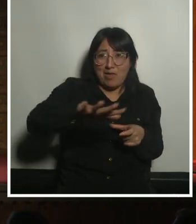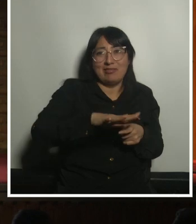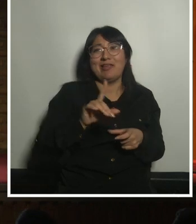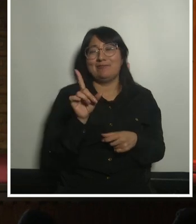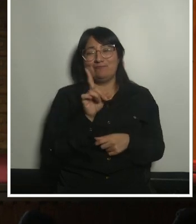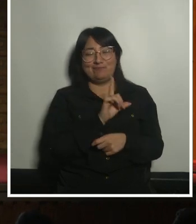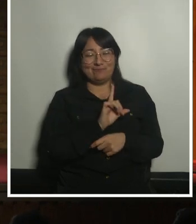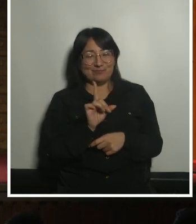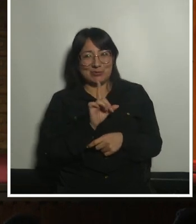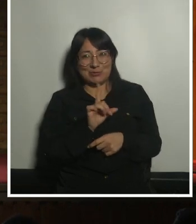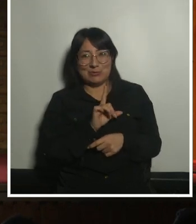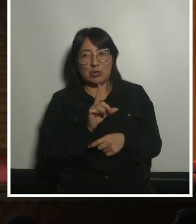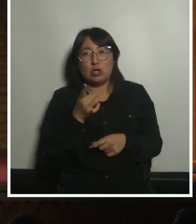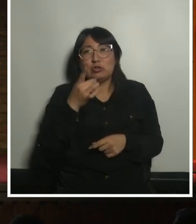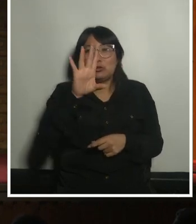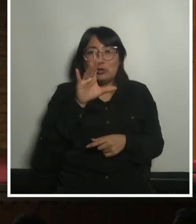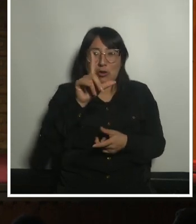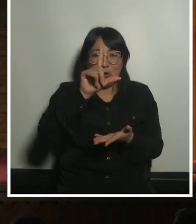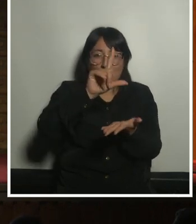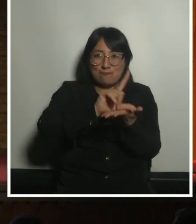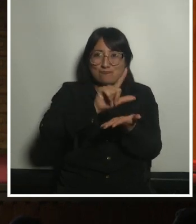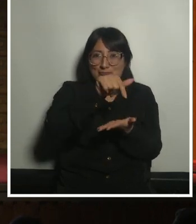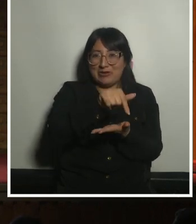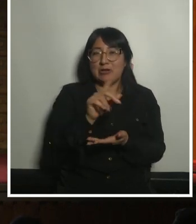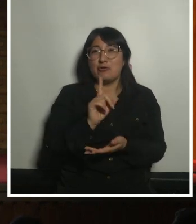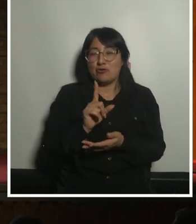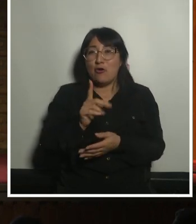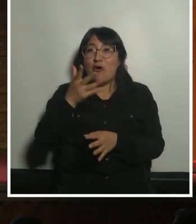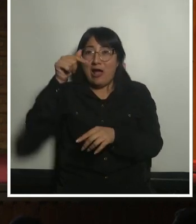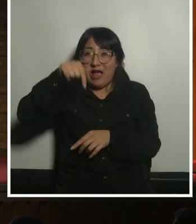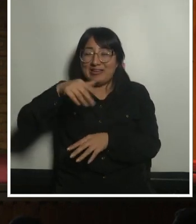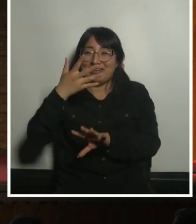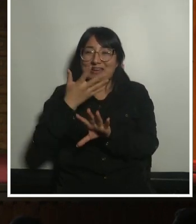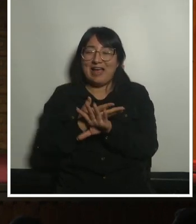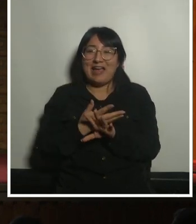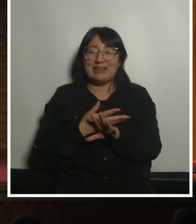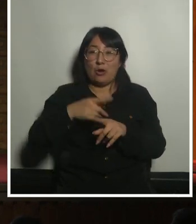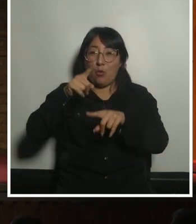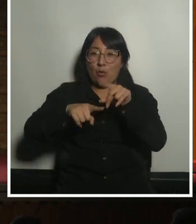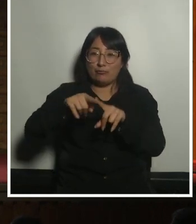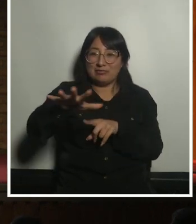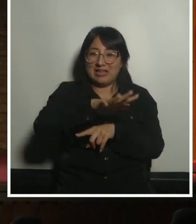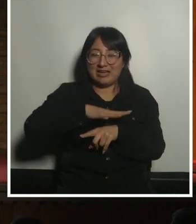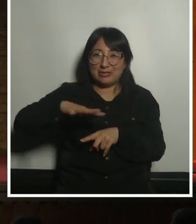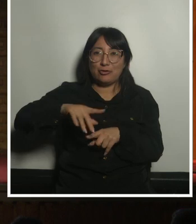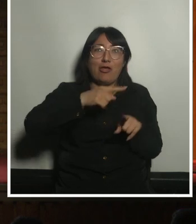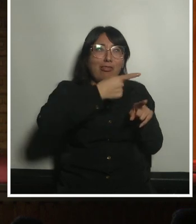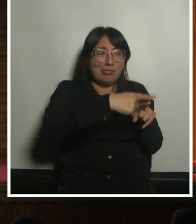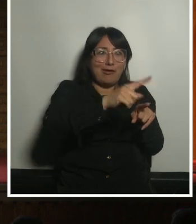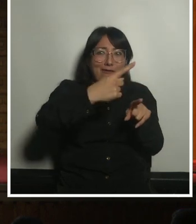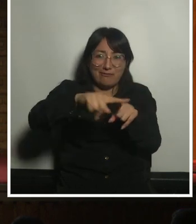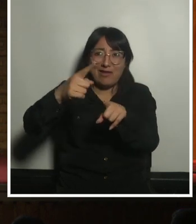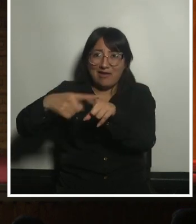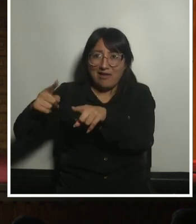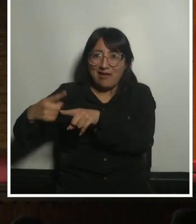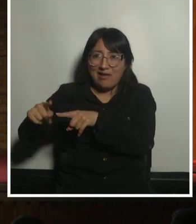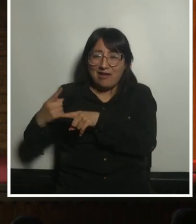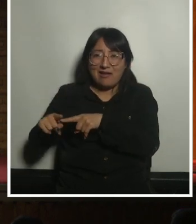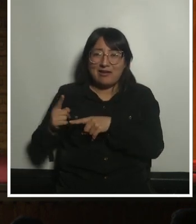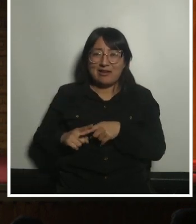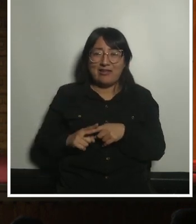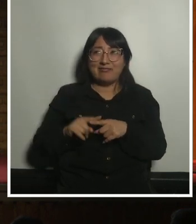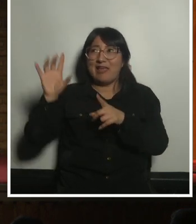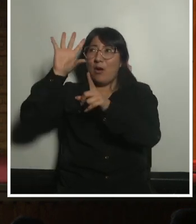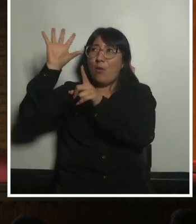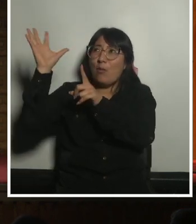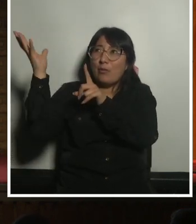con un solo dominio morfogenético. Tenemos un territorio con unas gradientes latitudinales de